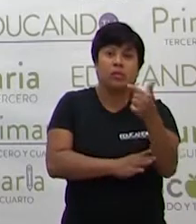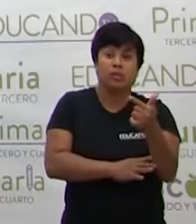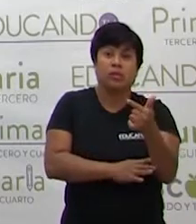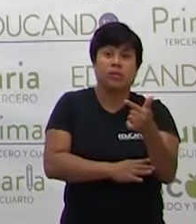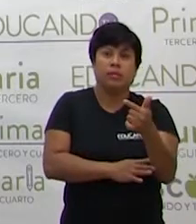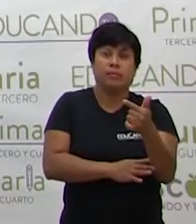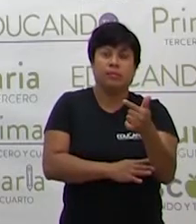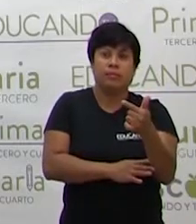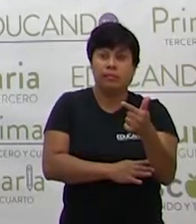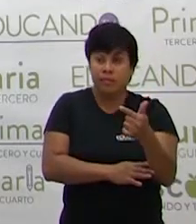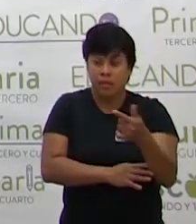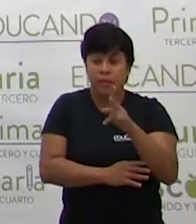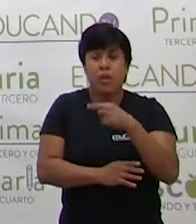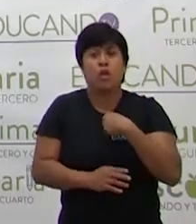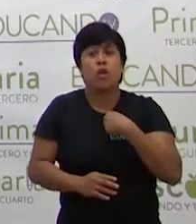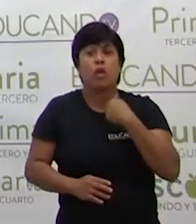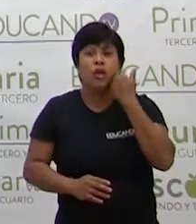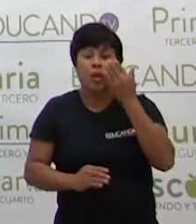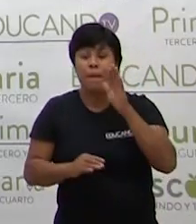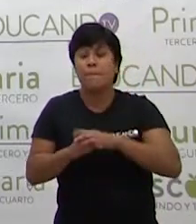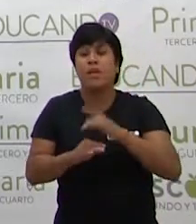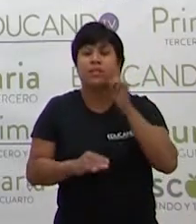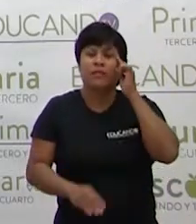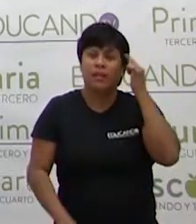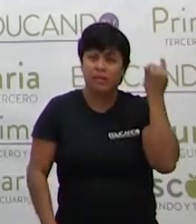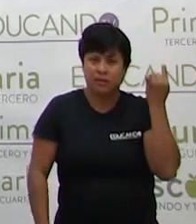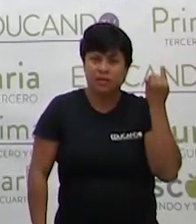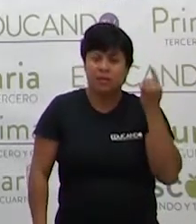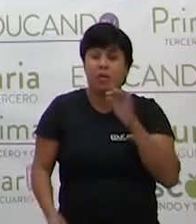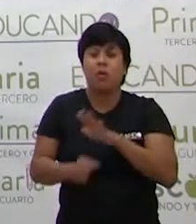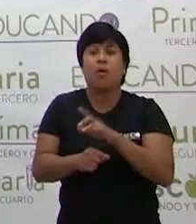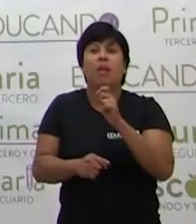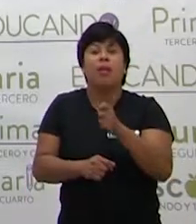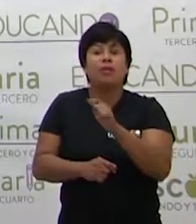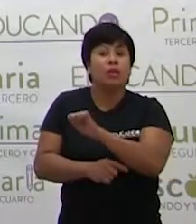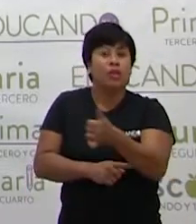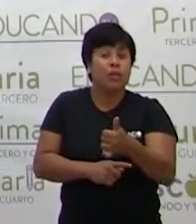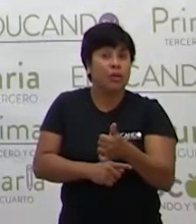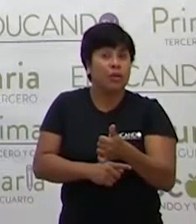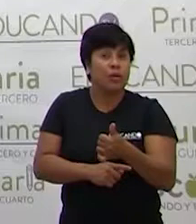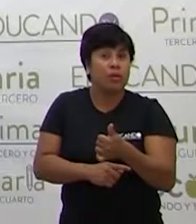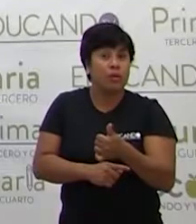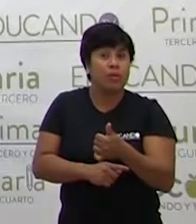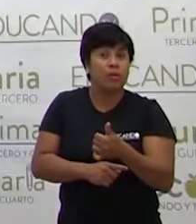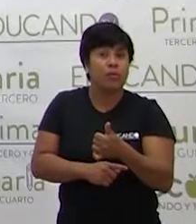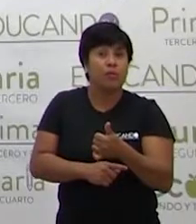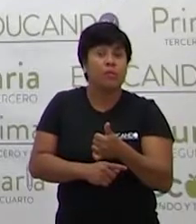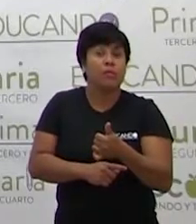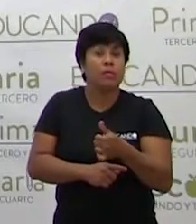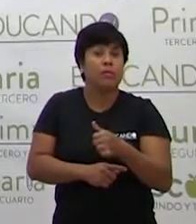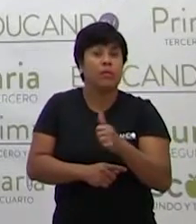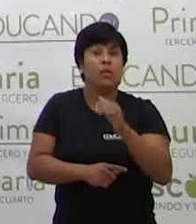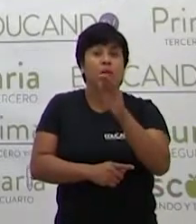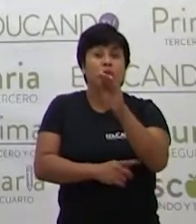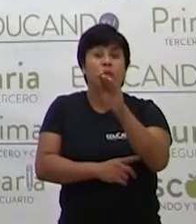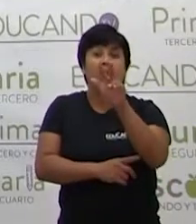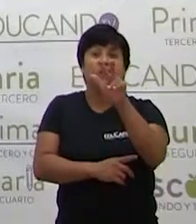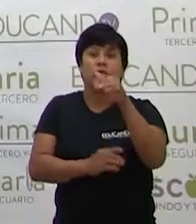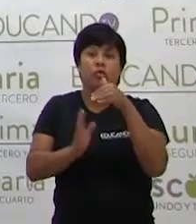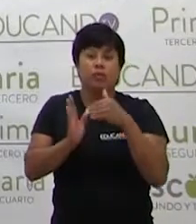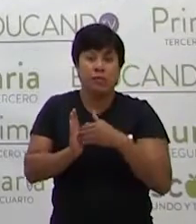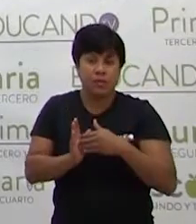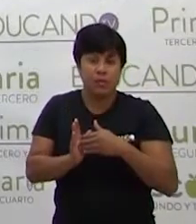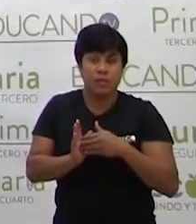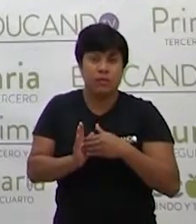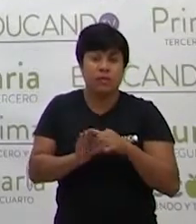98,612. Pero yo me quiero ir a lo más fácil. ¿Cuál sería el que sigue? Pues sería el